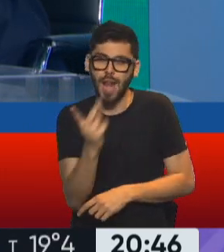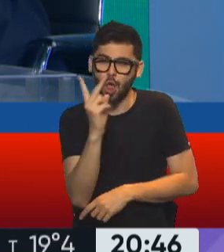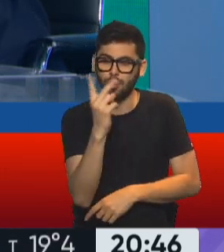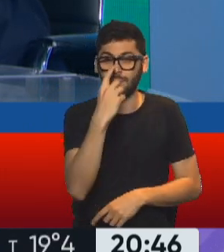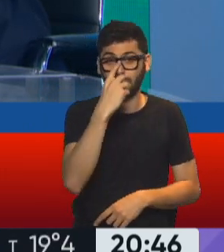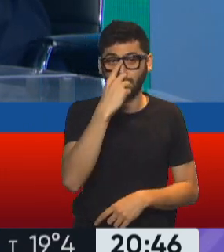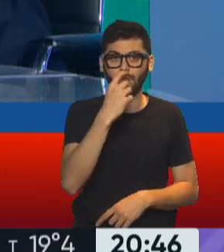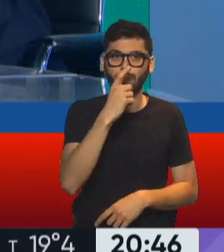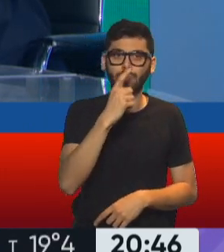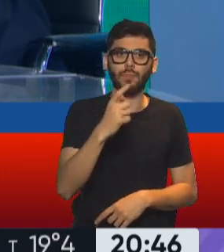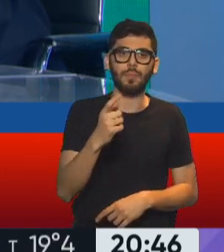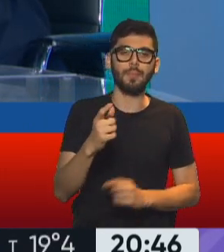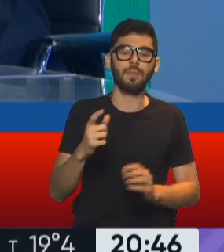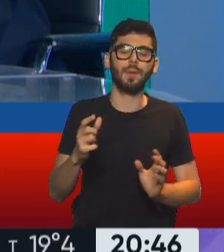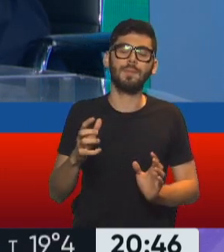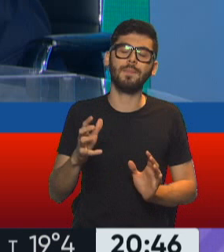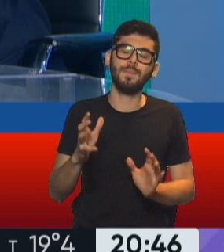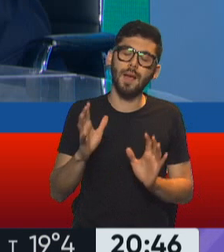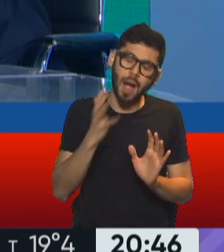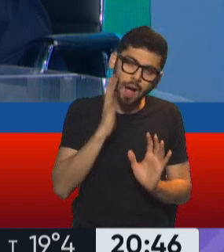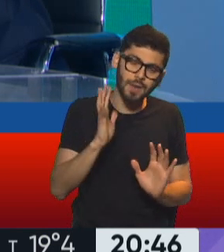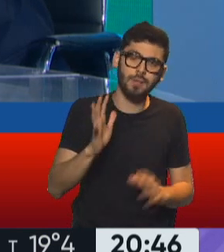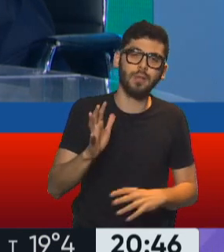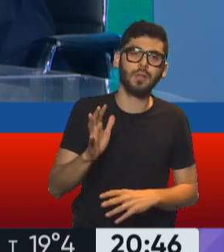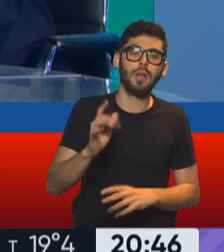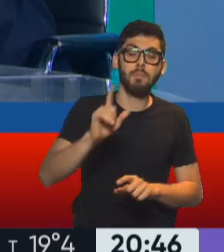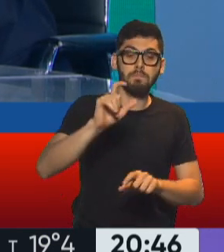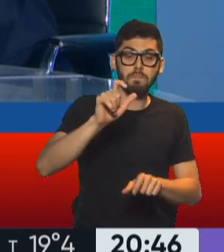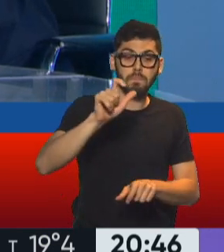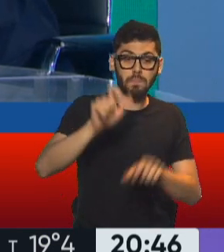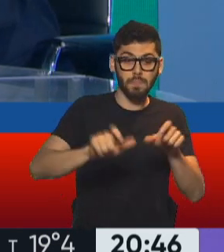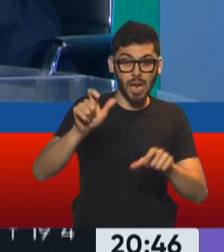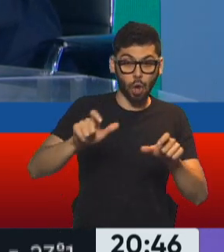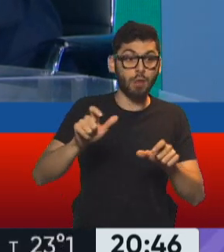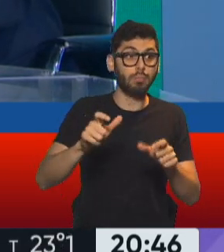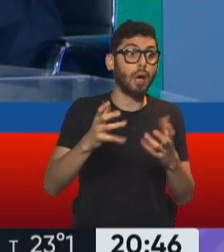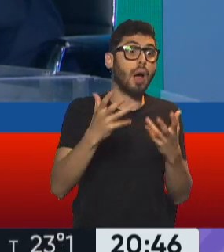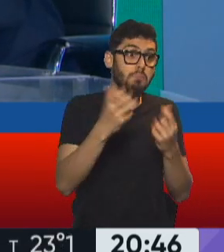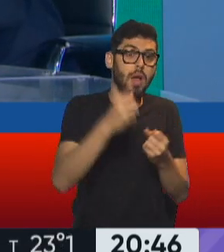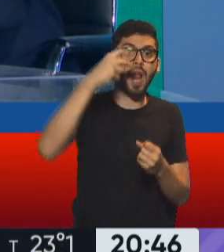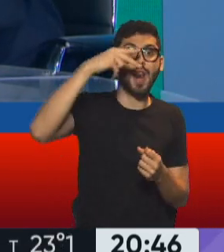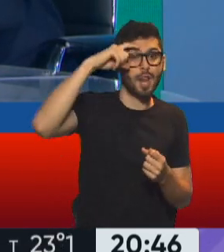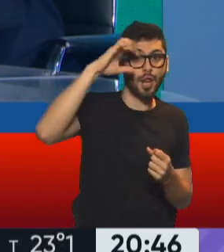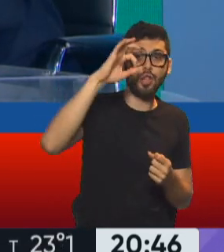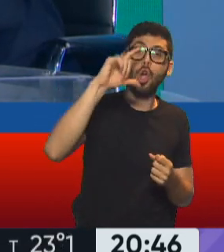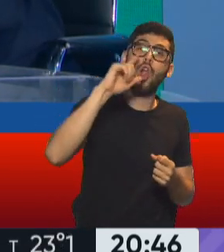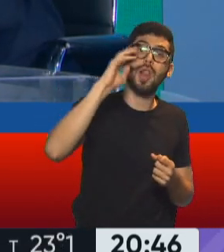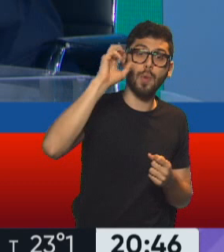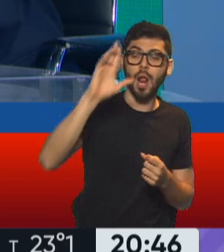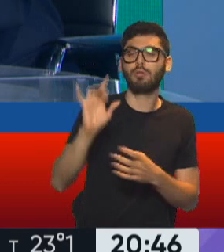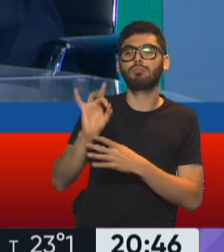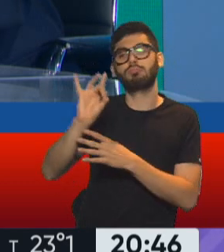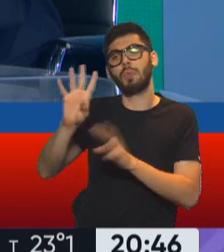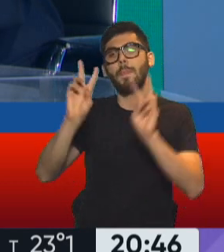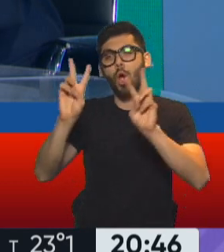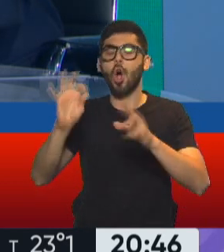mucha convicción ideológica. A ver, digo, gente que adhiere a un modelo neoliberal, que rechaza el peronismo, o si querés los